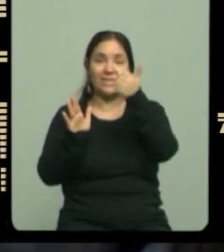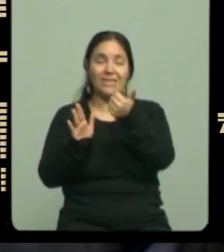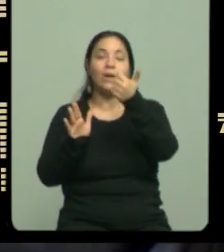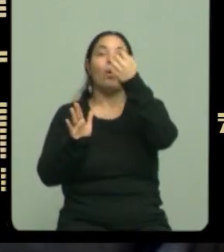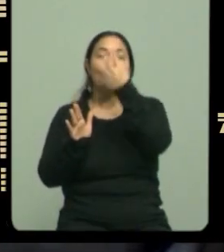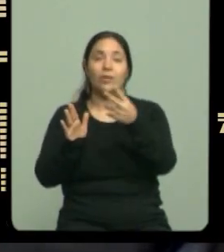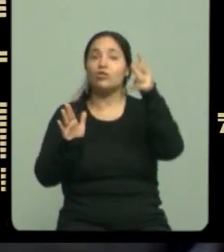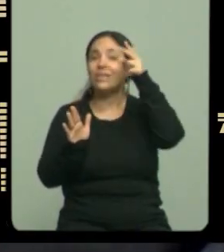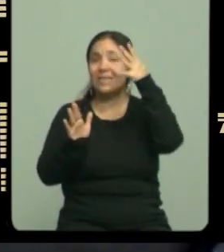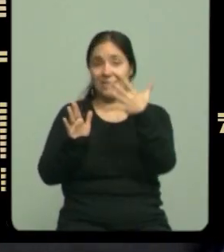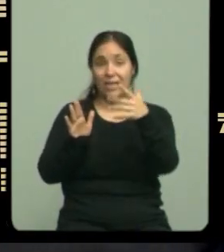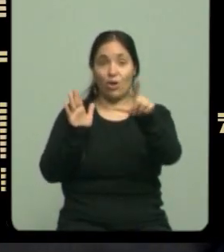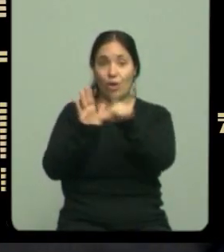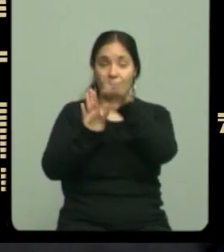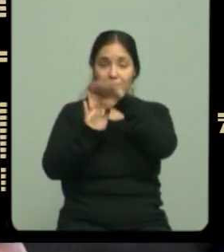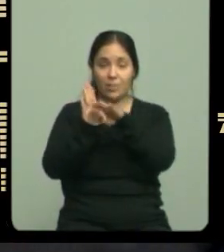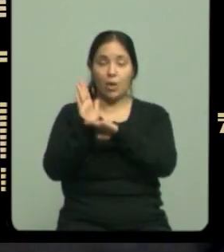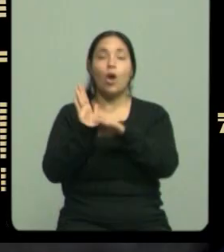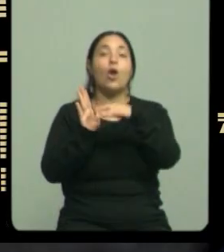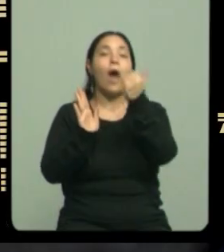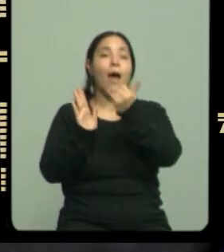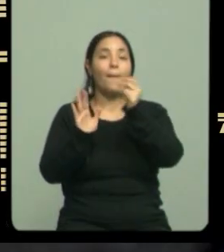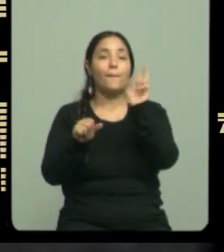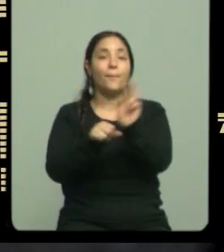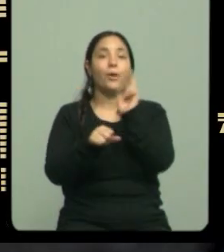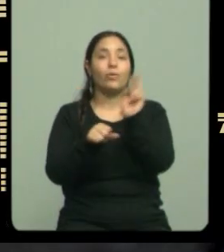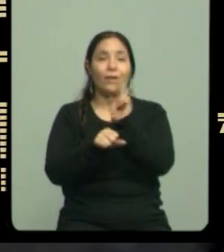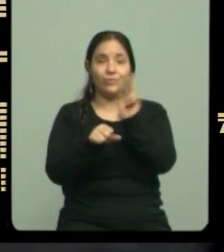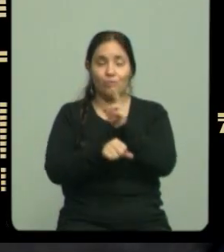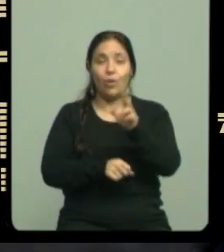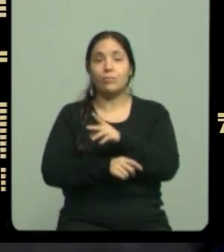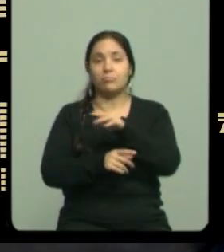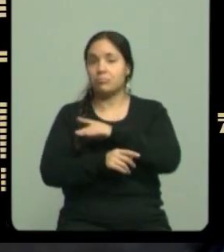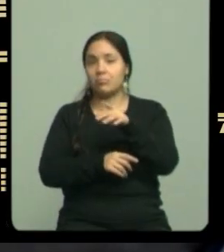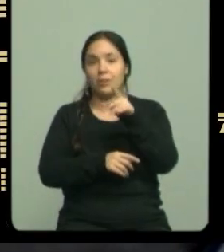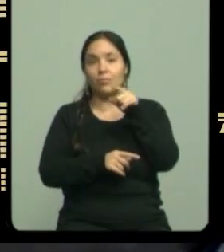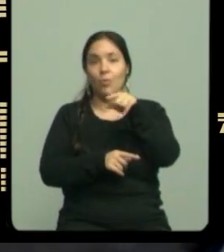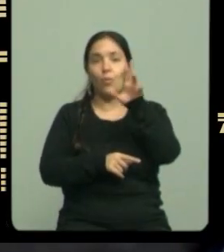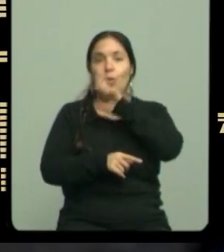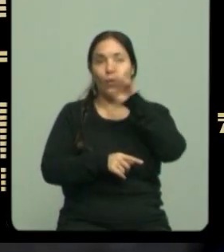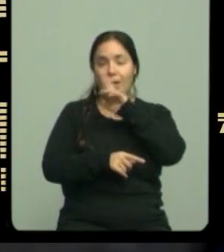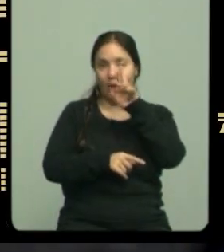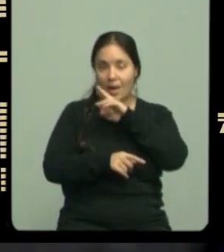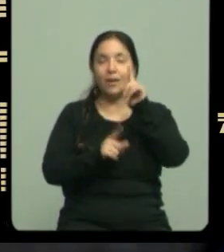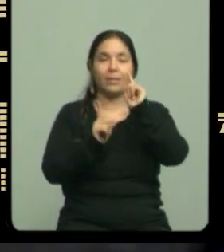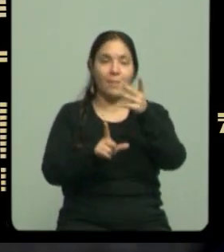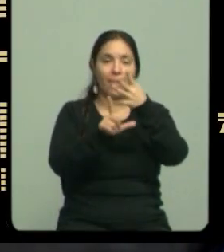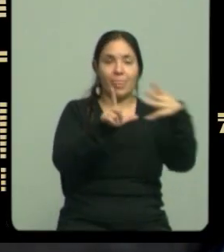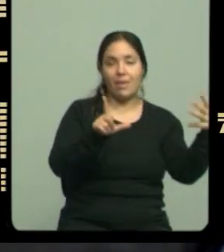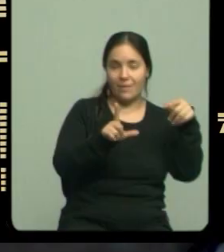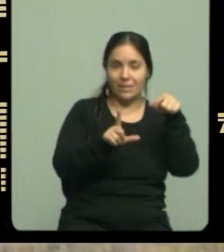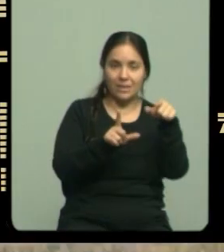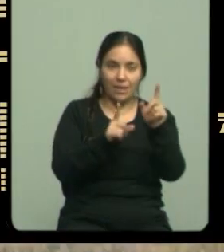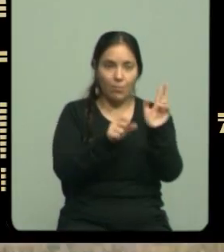26485 y todas las normativas de protección que tienen perspectiva de género y de protección hacia la mujer y hacia